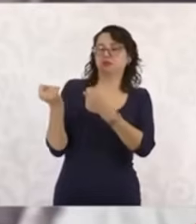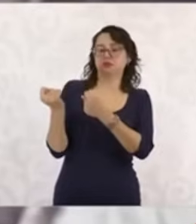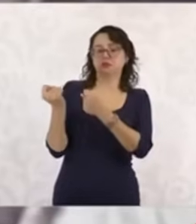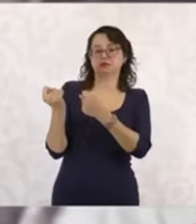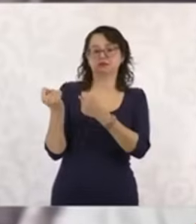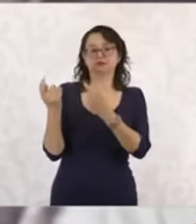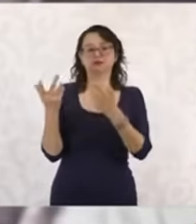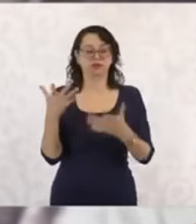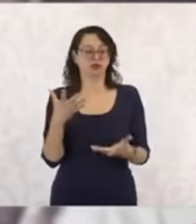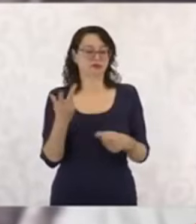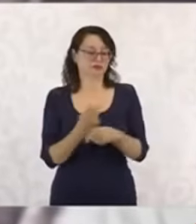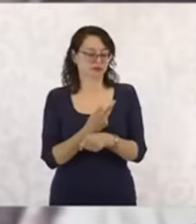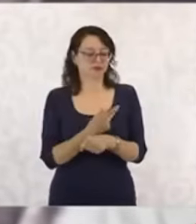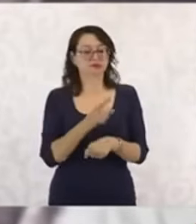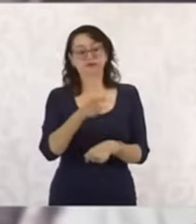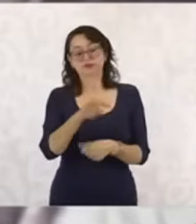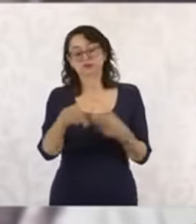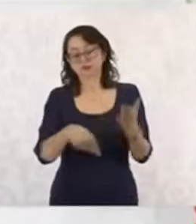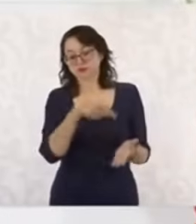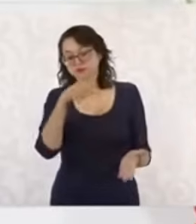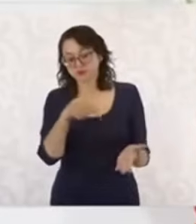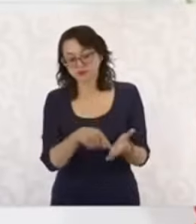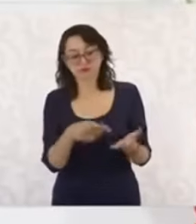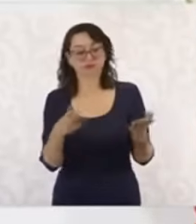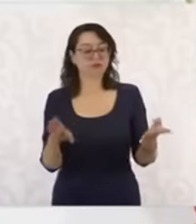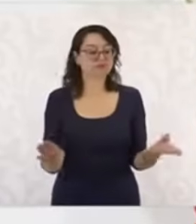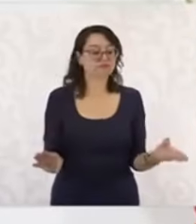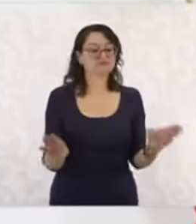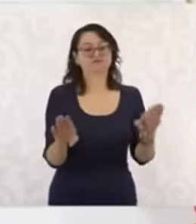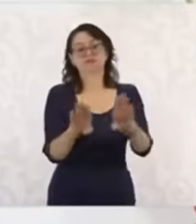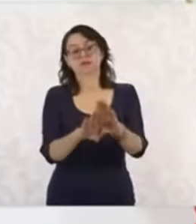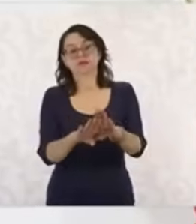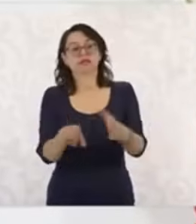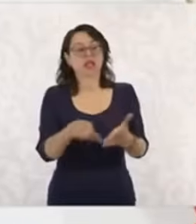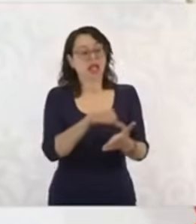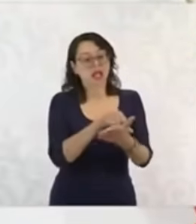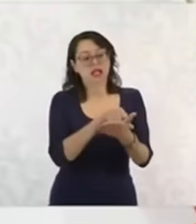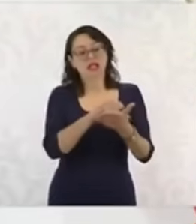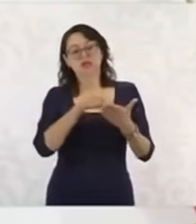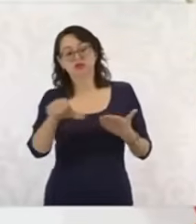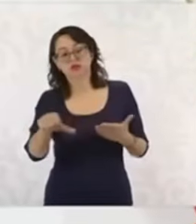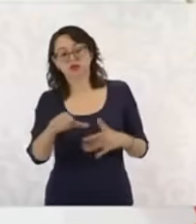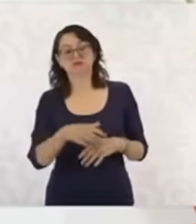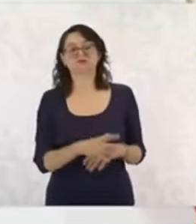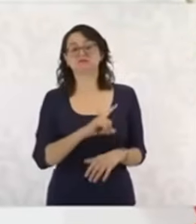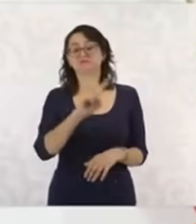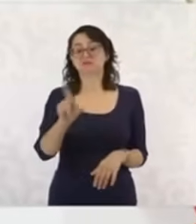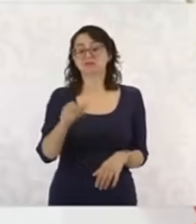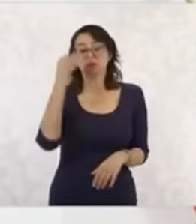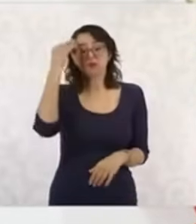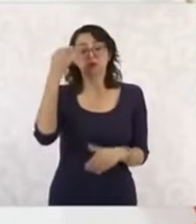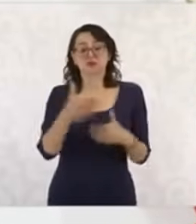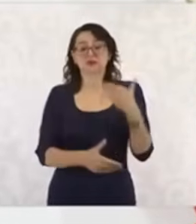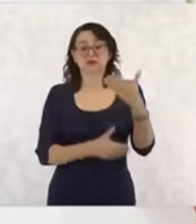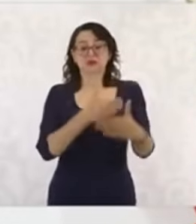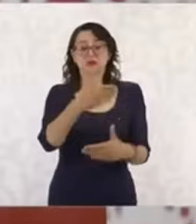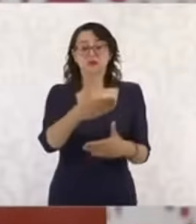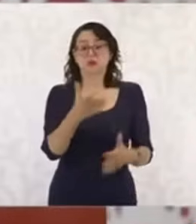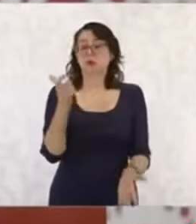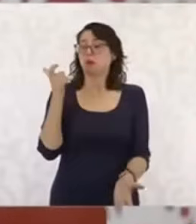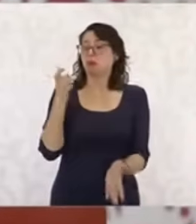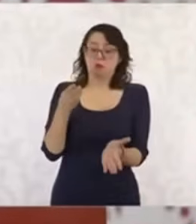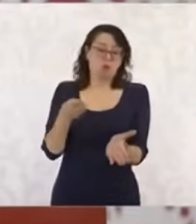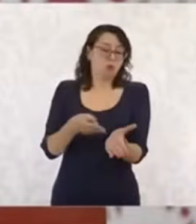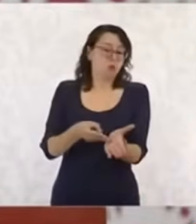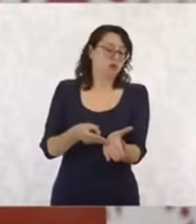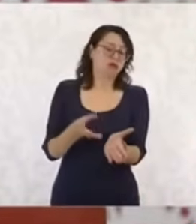se clausura un espacio o se retira cierta infraestructura y con el paso del tiempo se pagan las sanciones porque